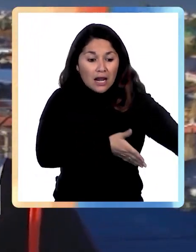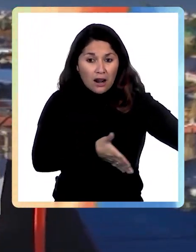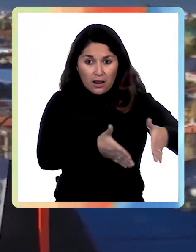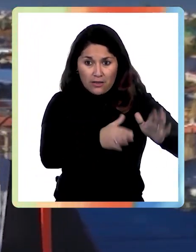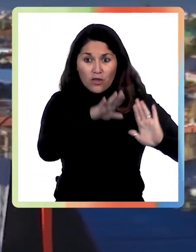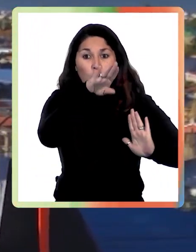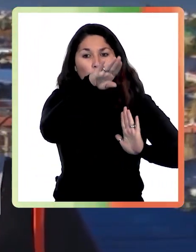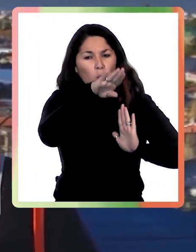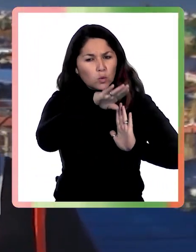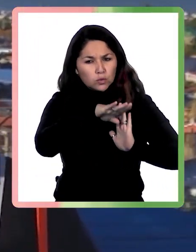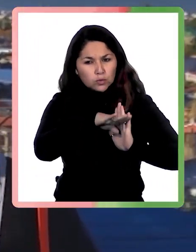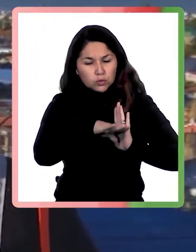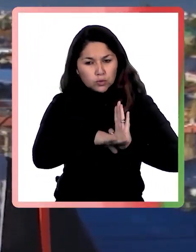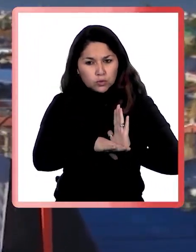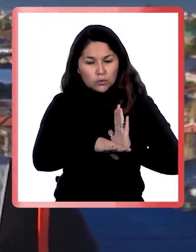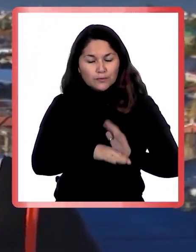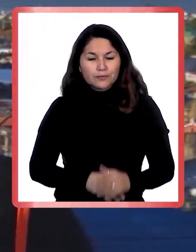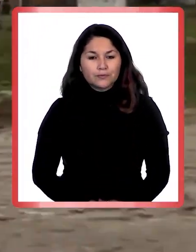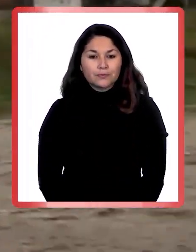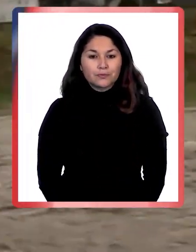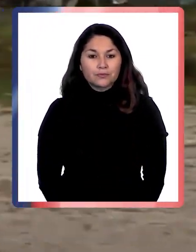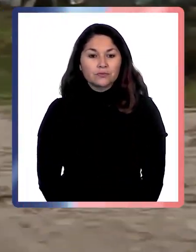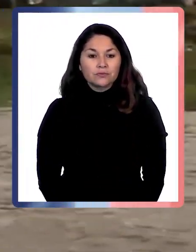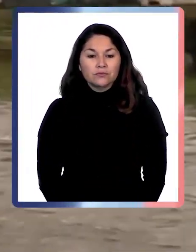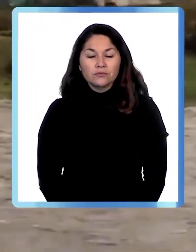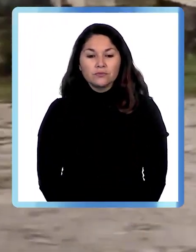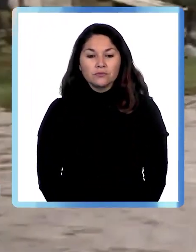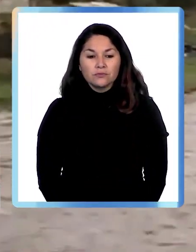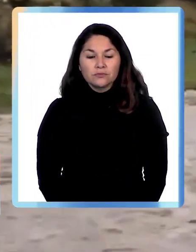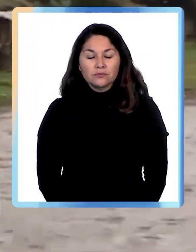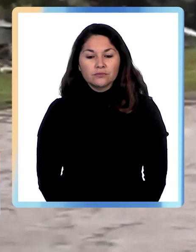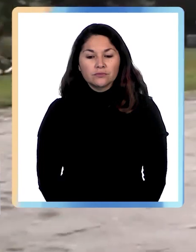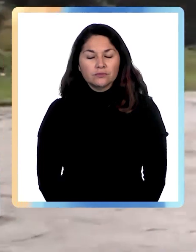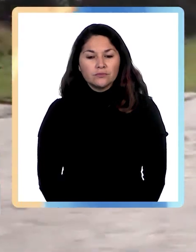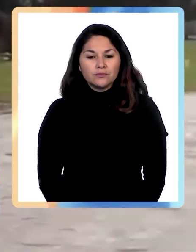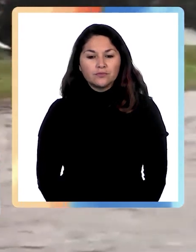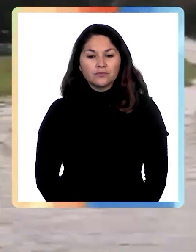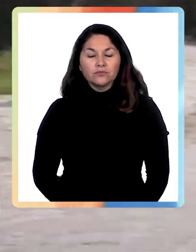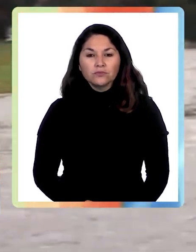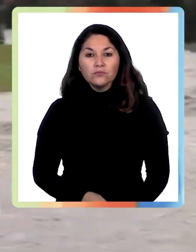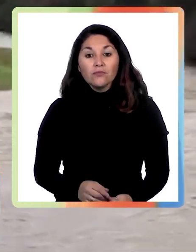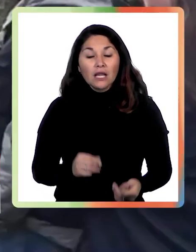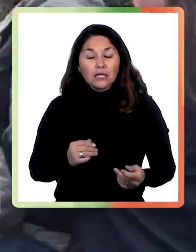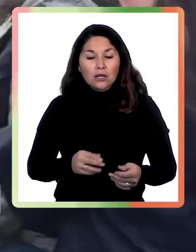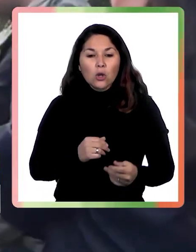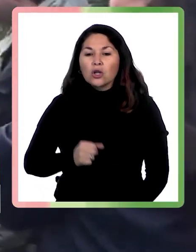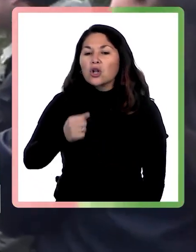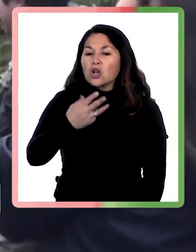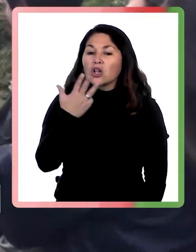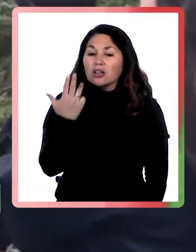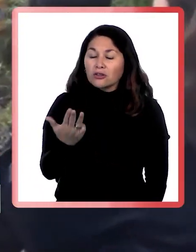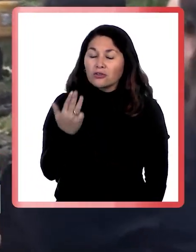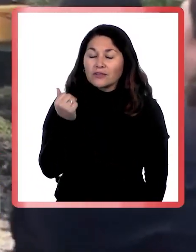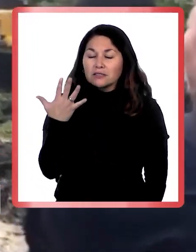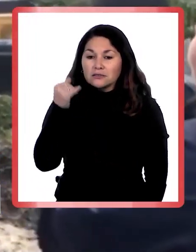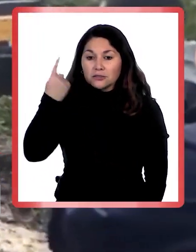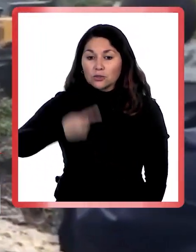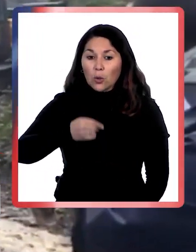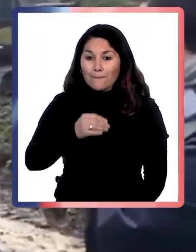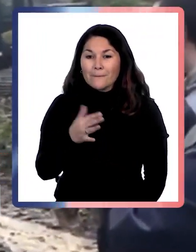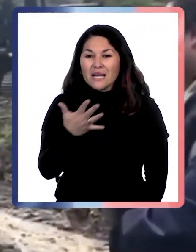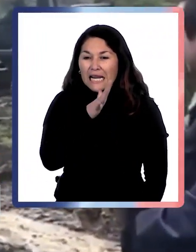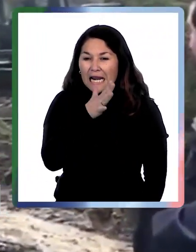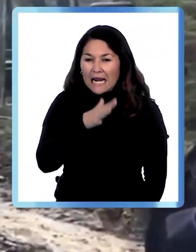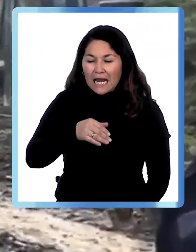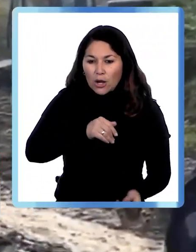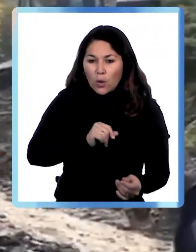baja baje para poder entrar a trabajar serán enviados a Puerto Williams 995,000 l de agua equivalente a los que